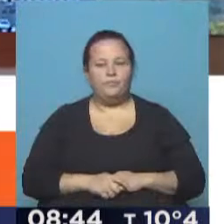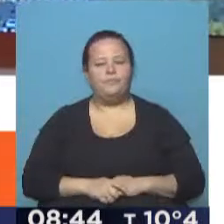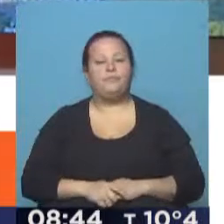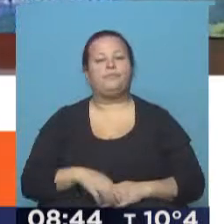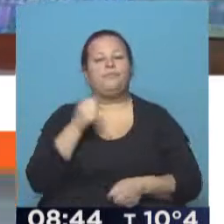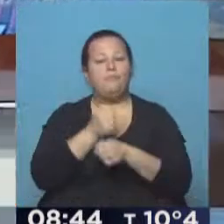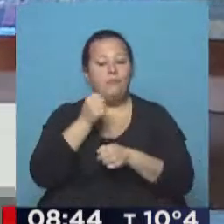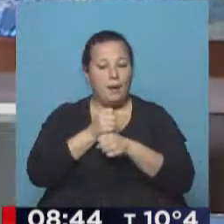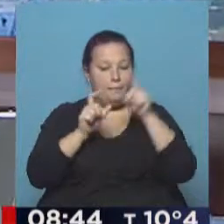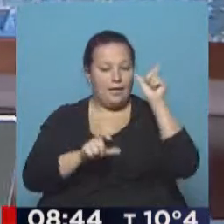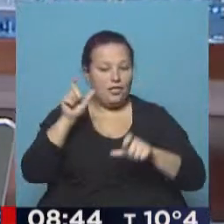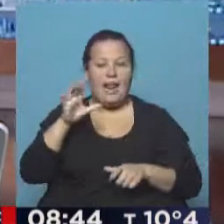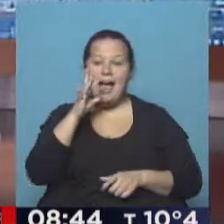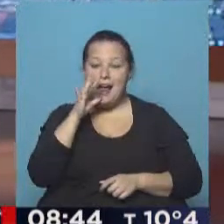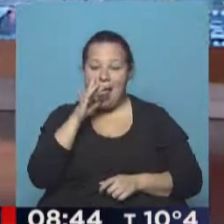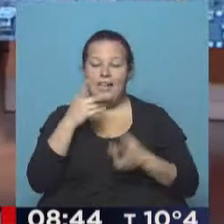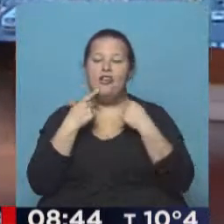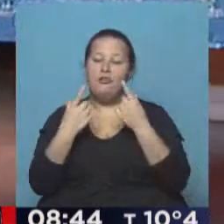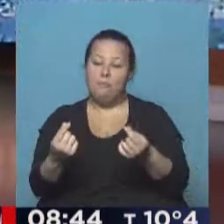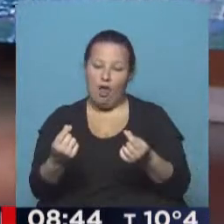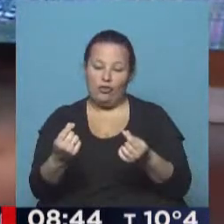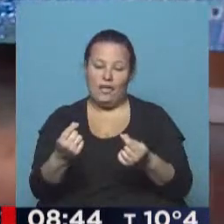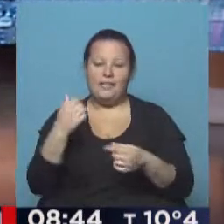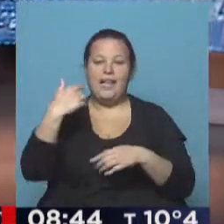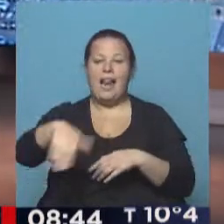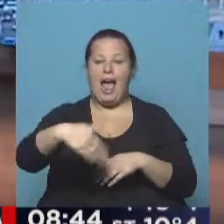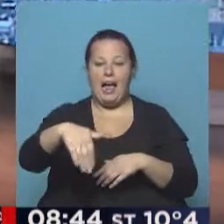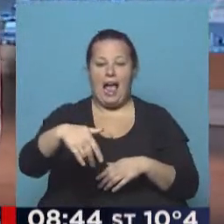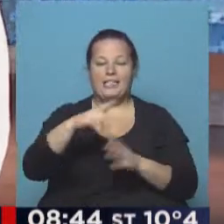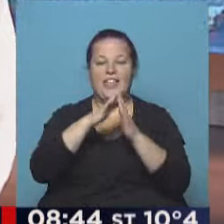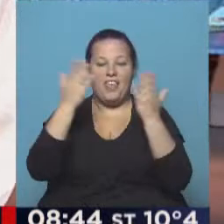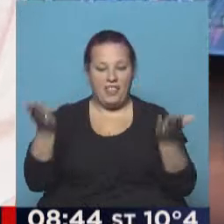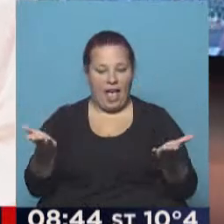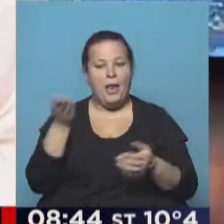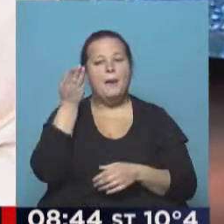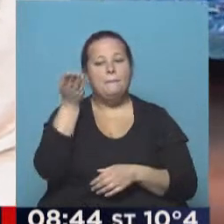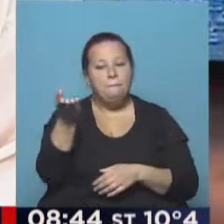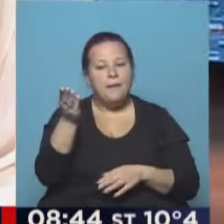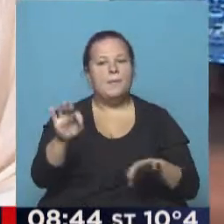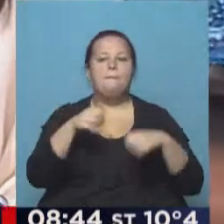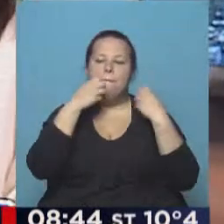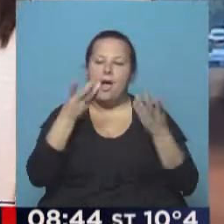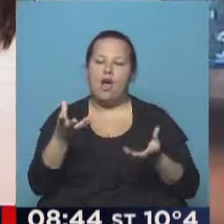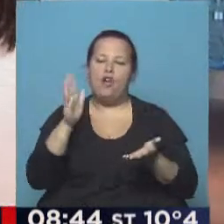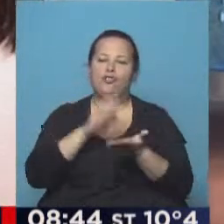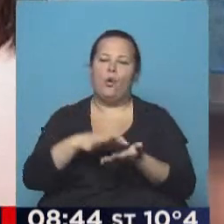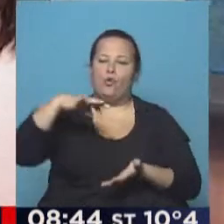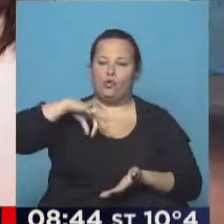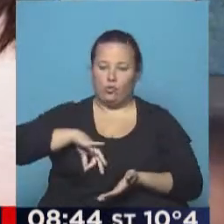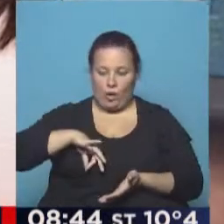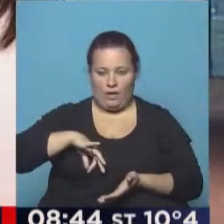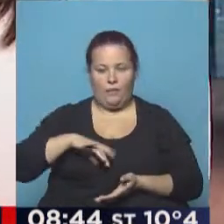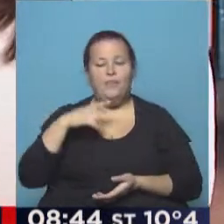y trabajadores de clarín protestaron en la puerta del diario pidieron por mejoras en sus salarios